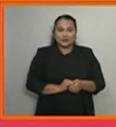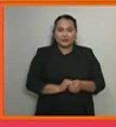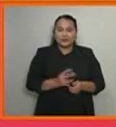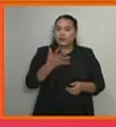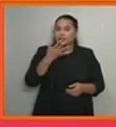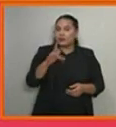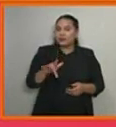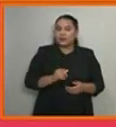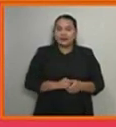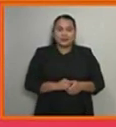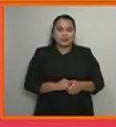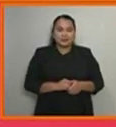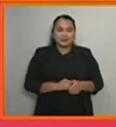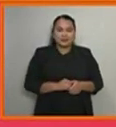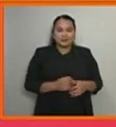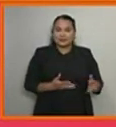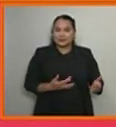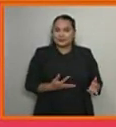suerte